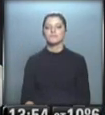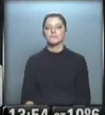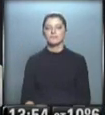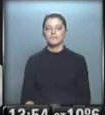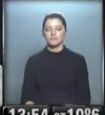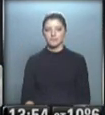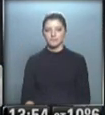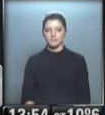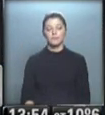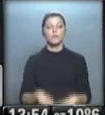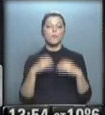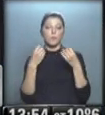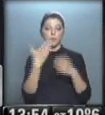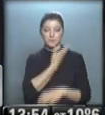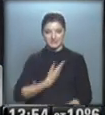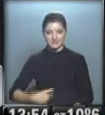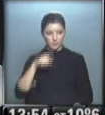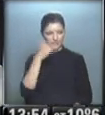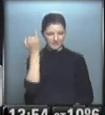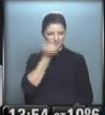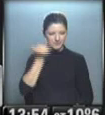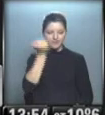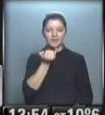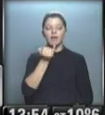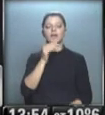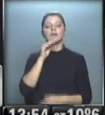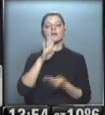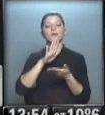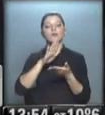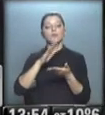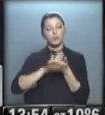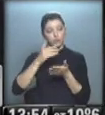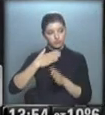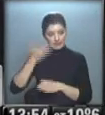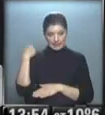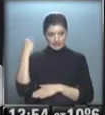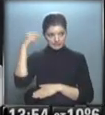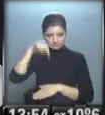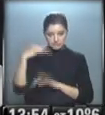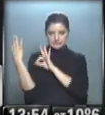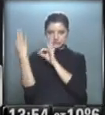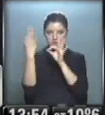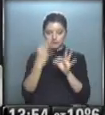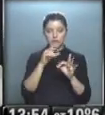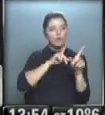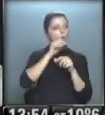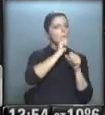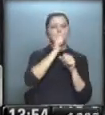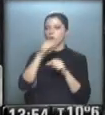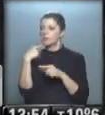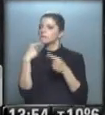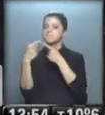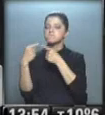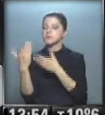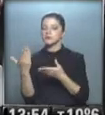escuchamos bueno presidenta como usted decía yo cuando cuando llegué acá hablando con algunos periodistas de la